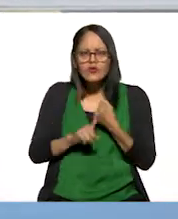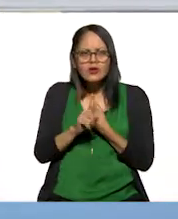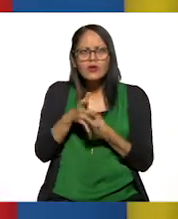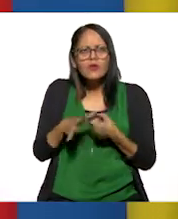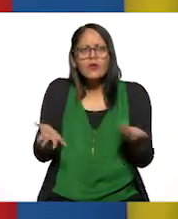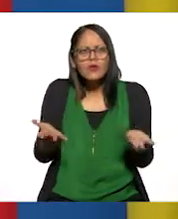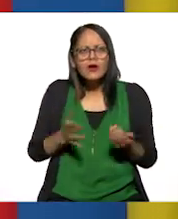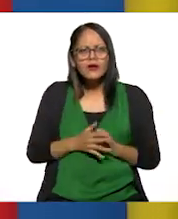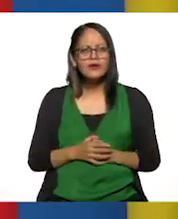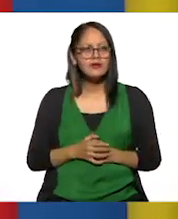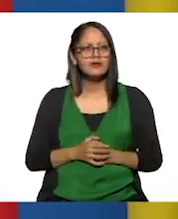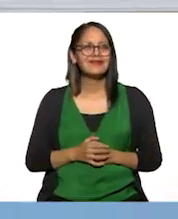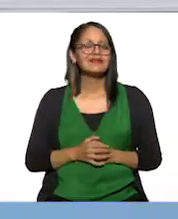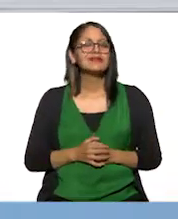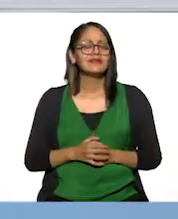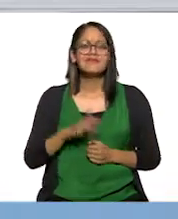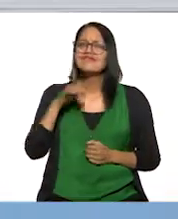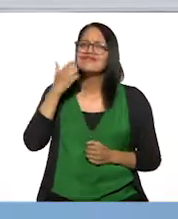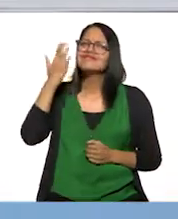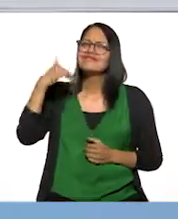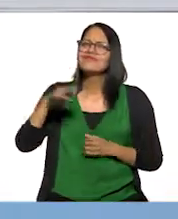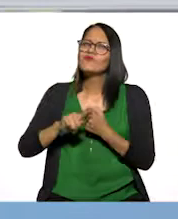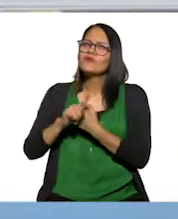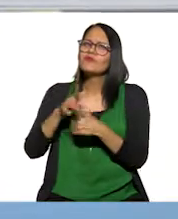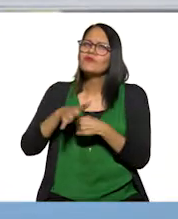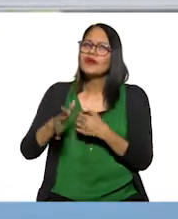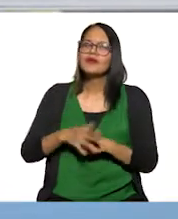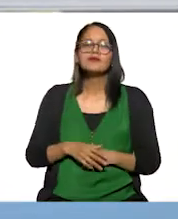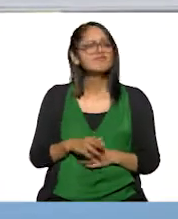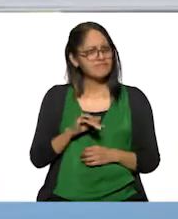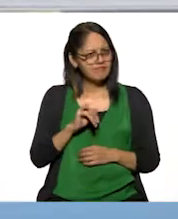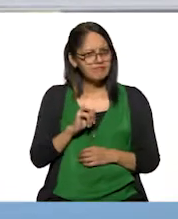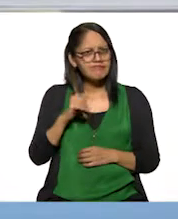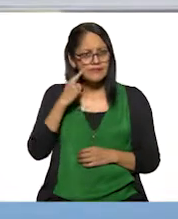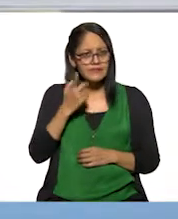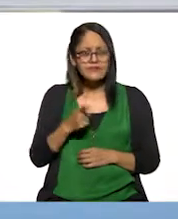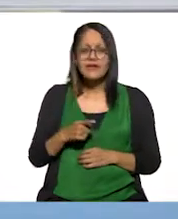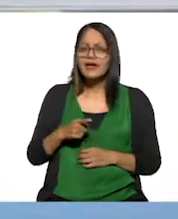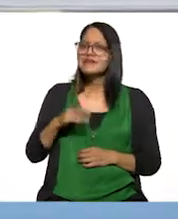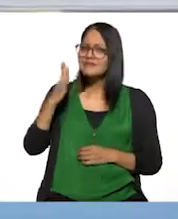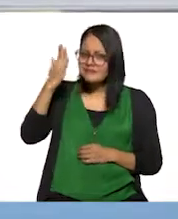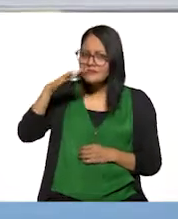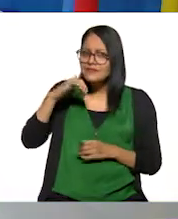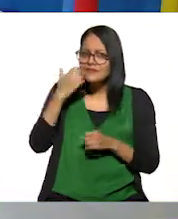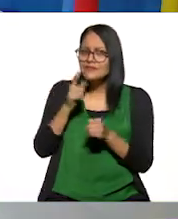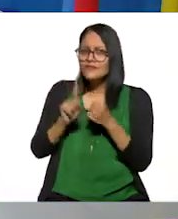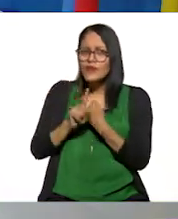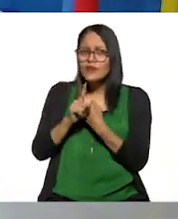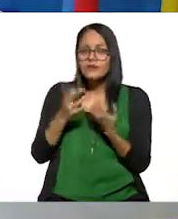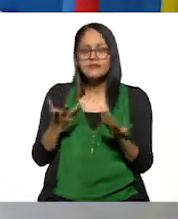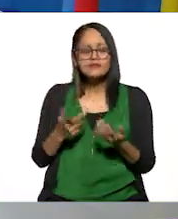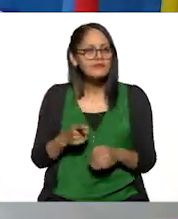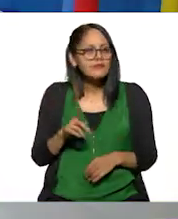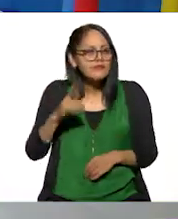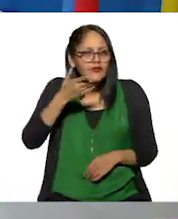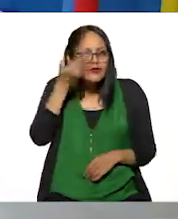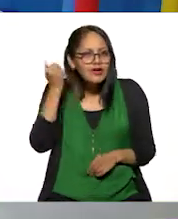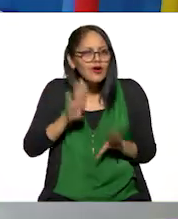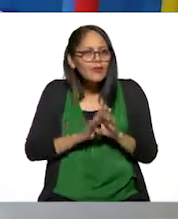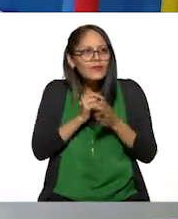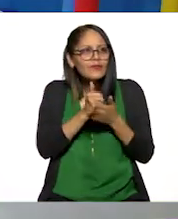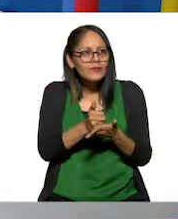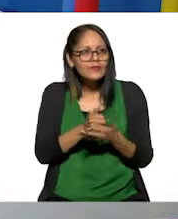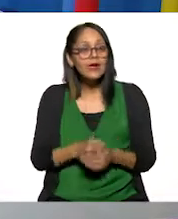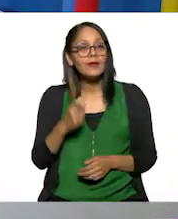problema. Ay, ¿quieren saber cuál es mi problema? Sí. ¿En serio quieren saber cuál es mi problema? Si no sabemos cómo te ayudamos.